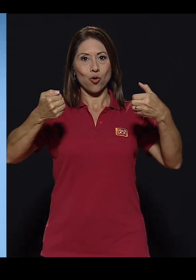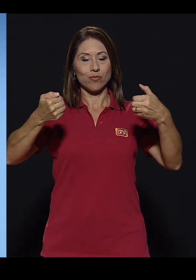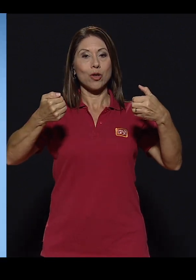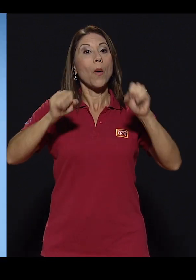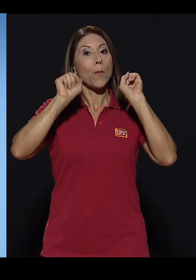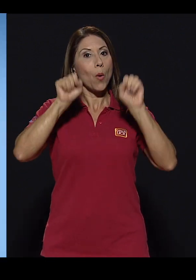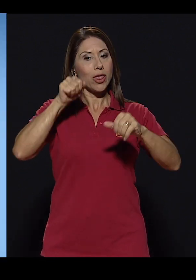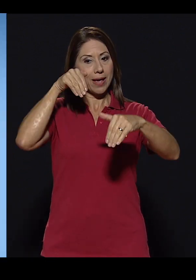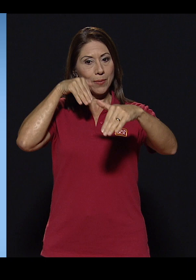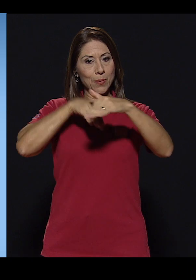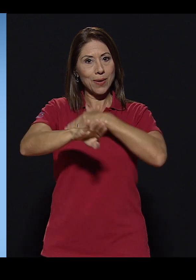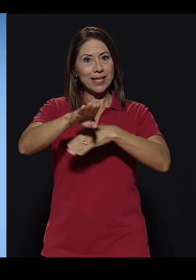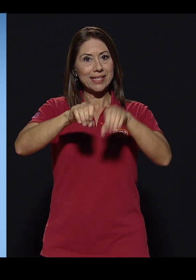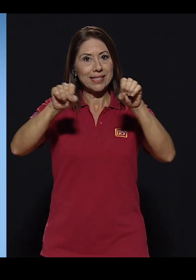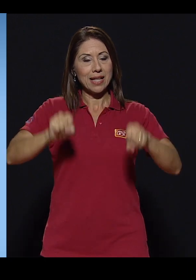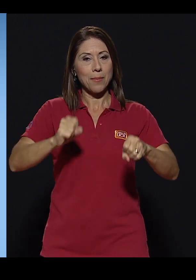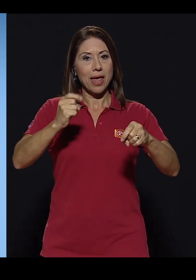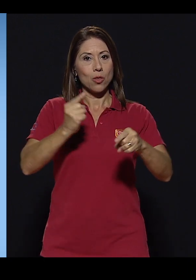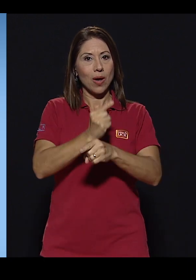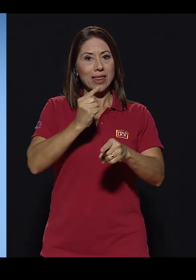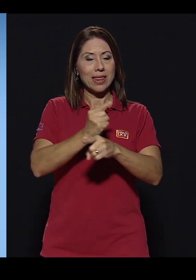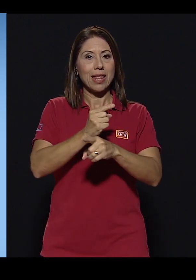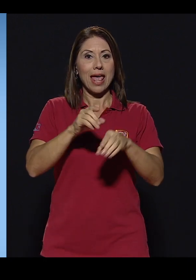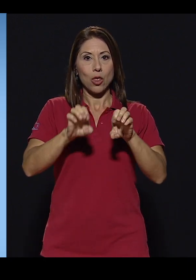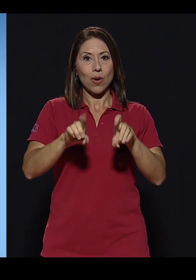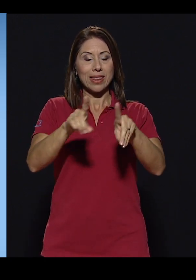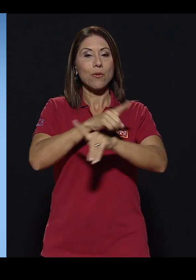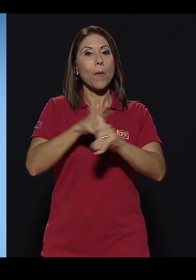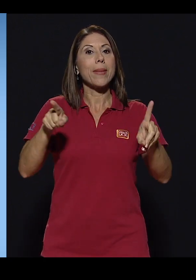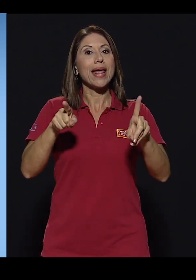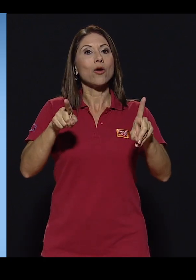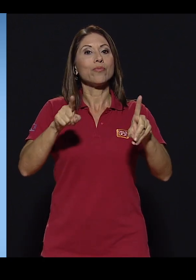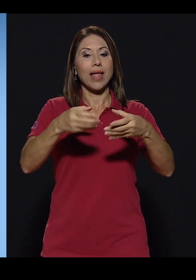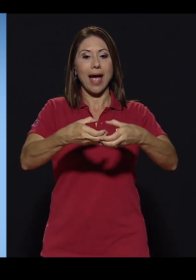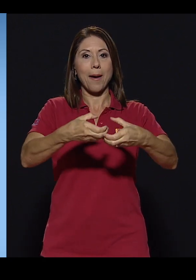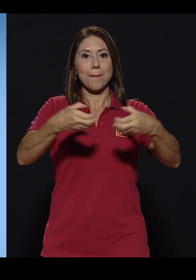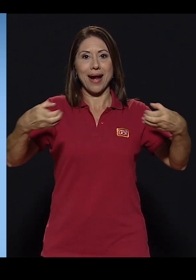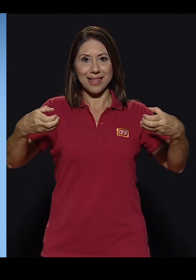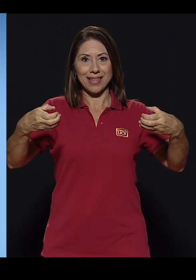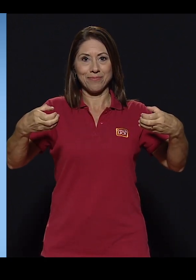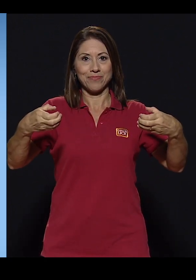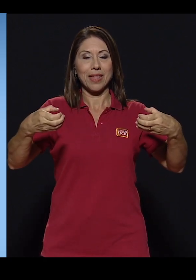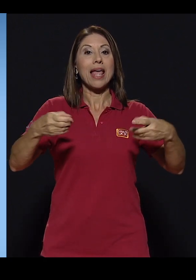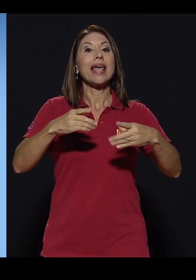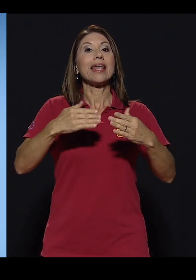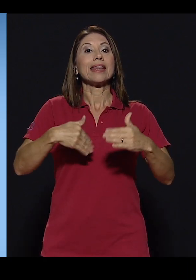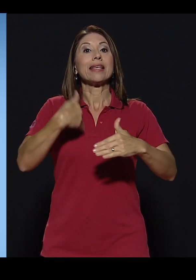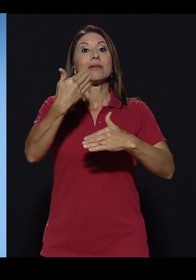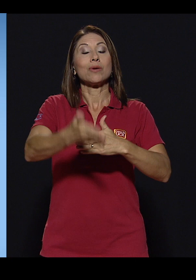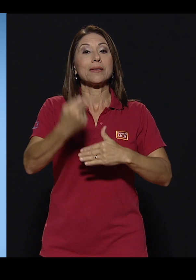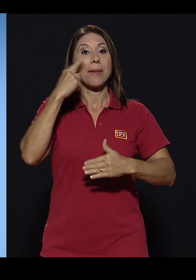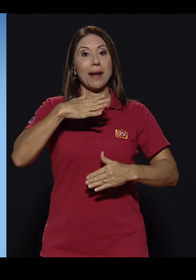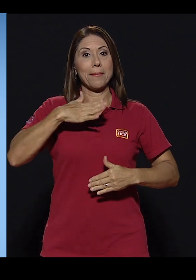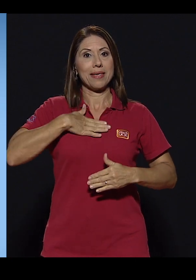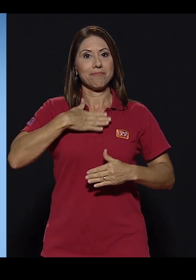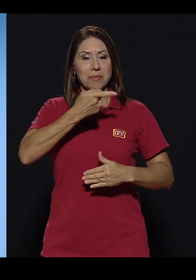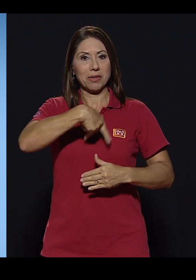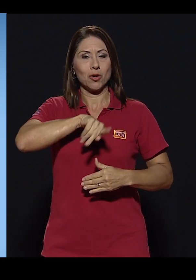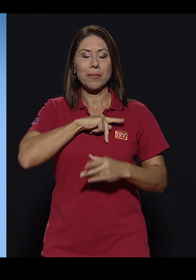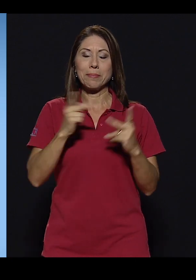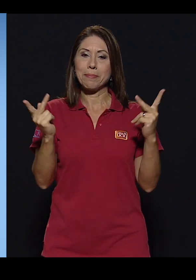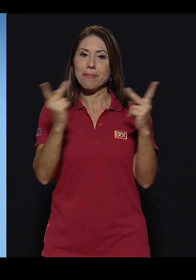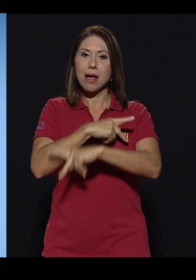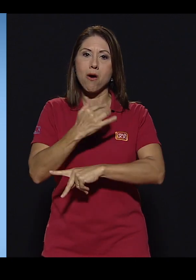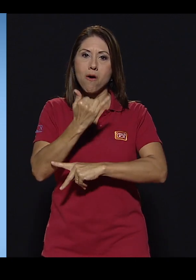podían ir a un sistema educativo pero aparte se ha agregado bueno luego vino lo que para mí en lo personal es el